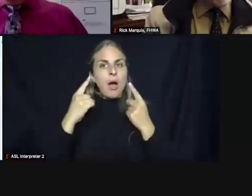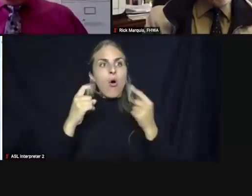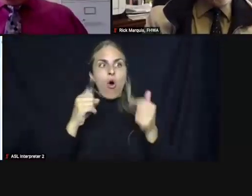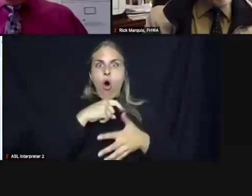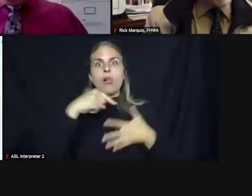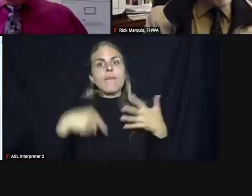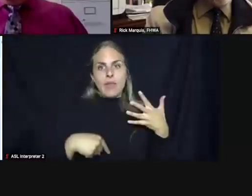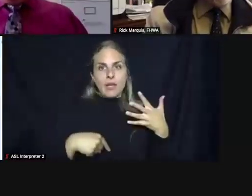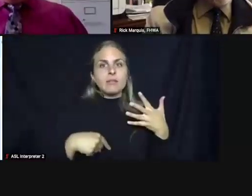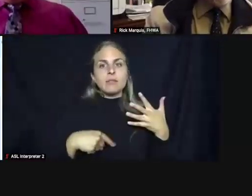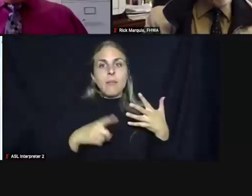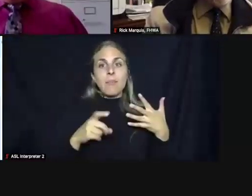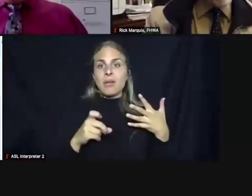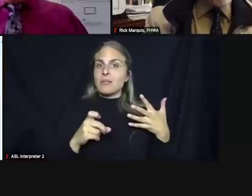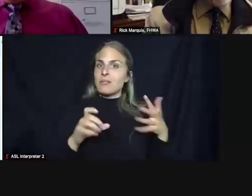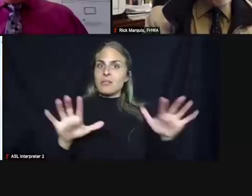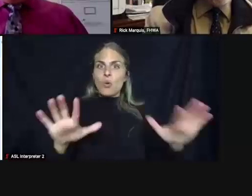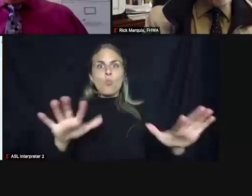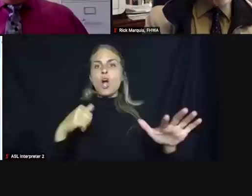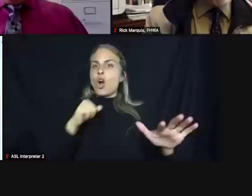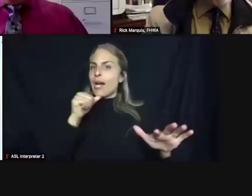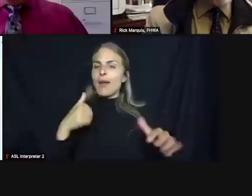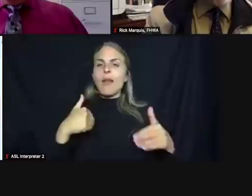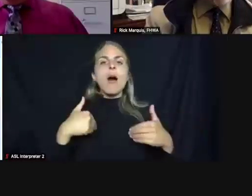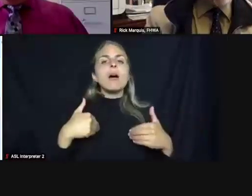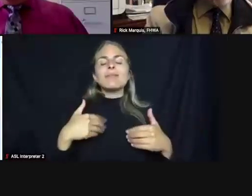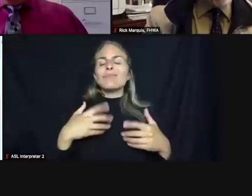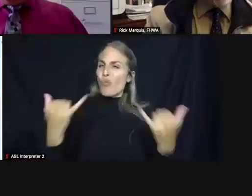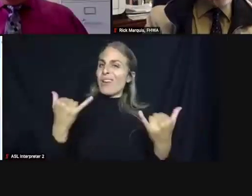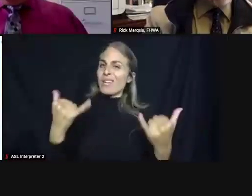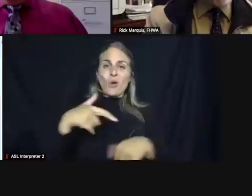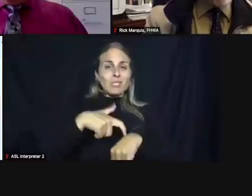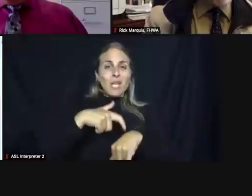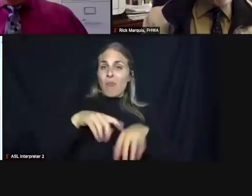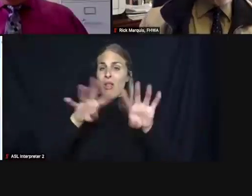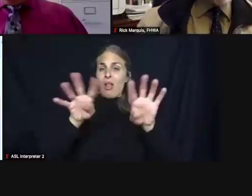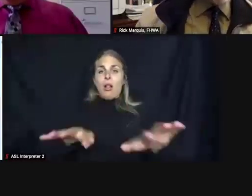Tenemos que tomar bajo consideración todos estos factores.